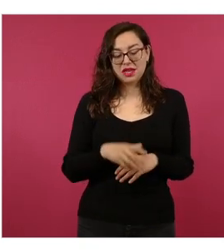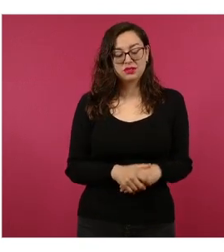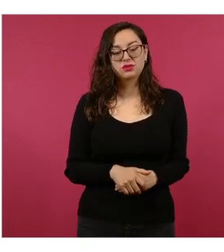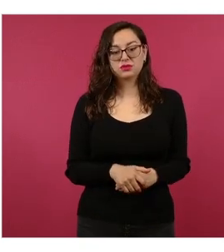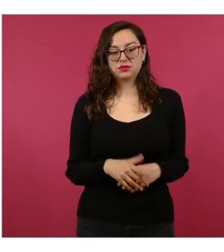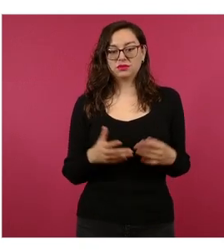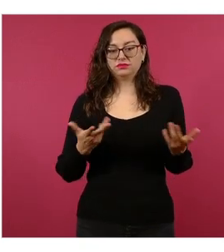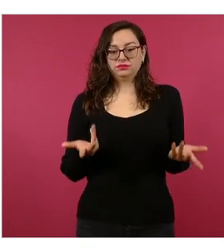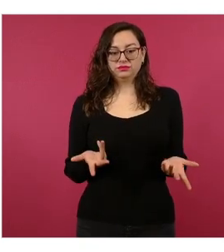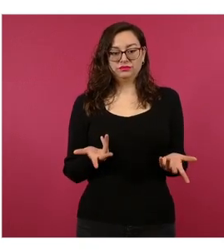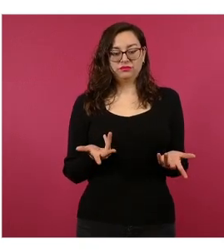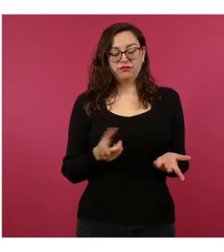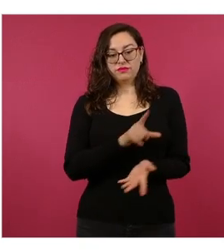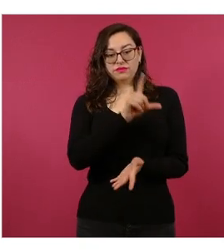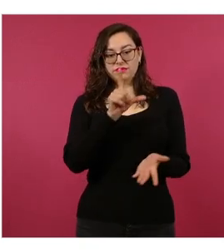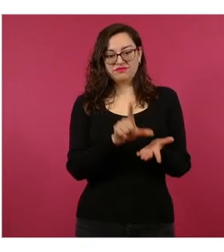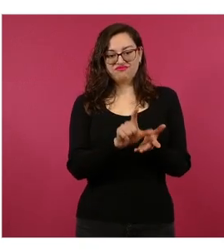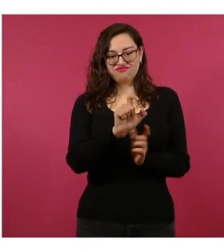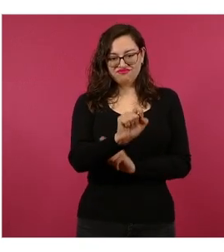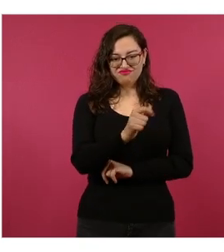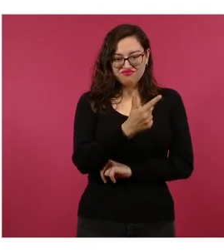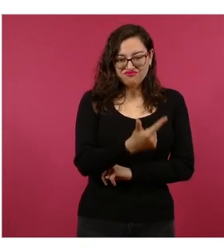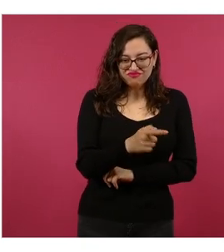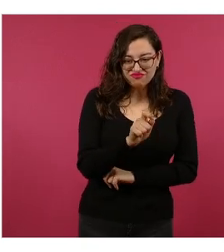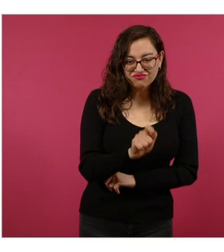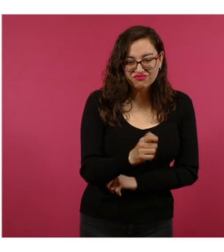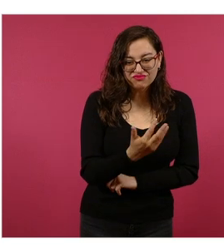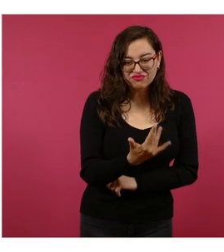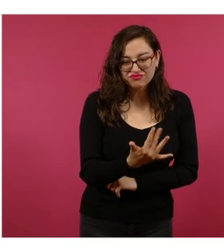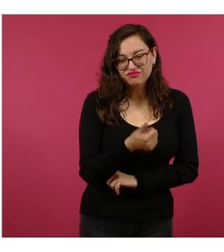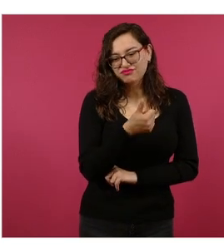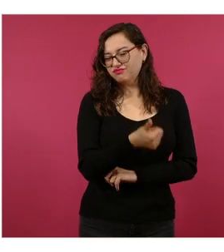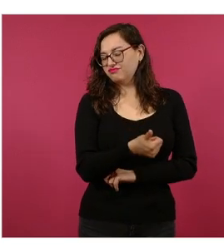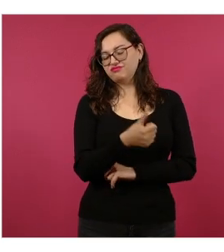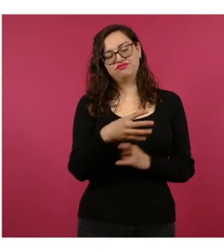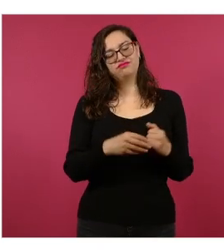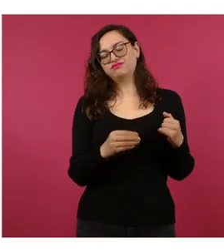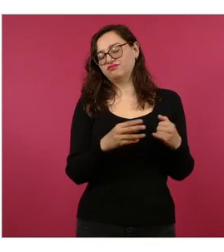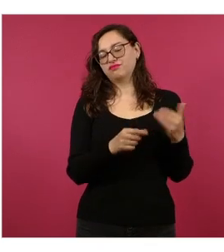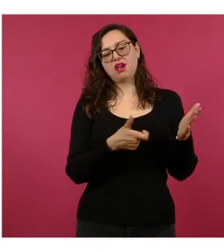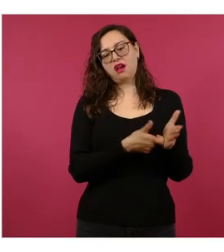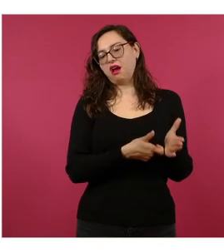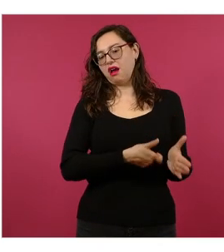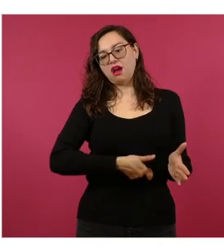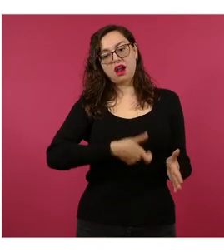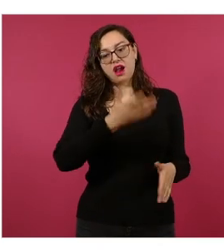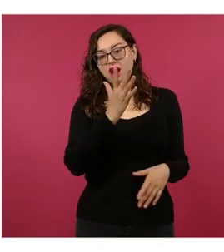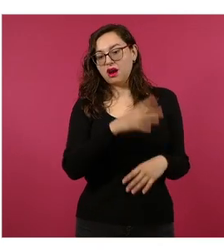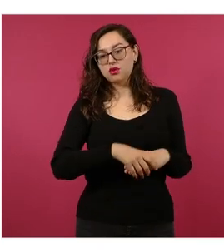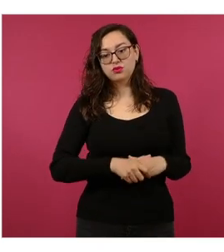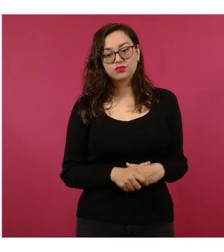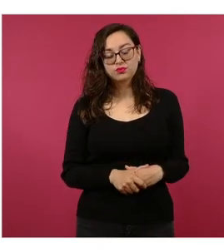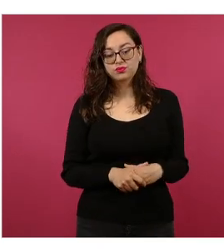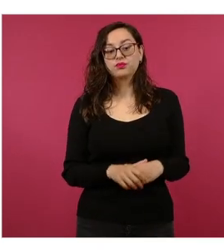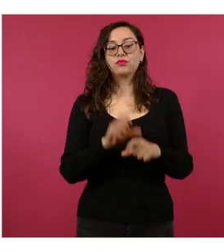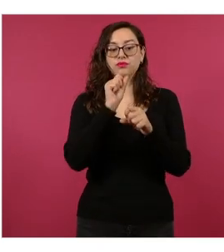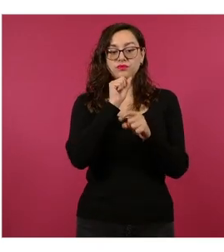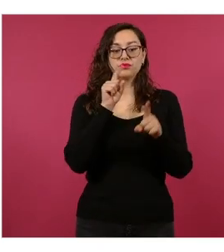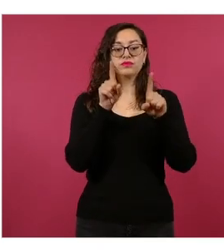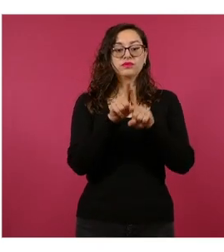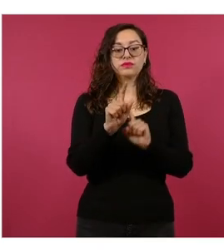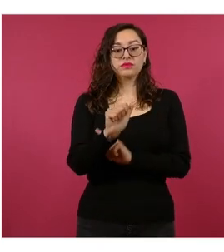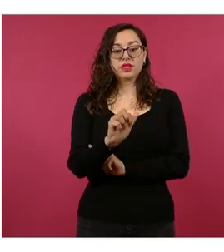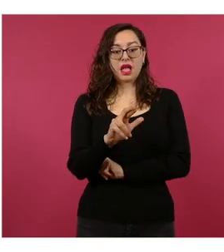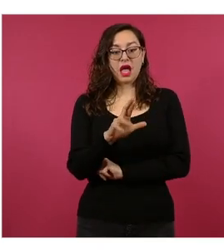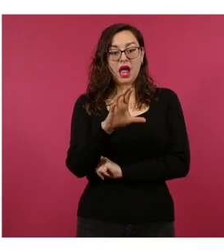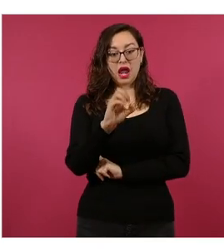promedio de gasolina premium en 27 pesos con 56 centavos, Arco, también allá en Hermosillo,